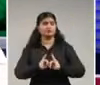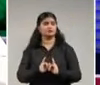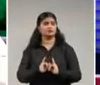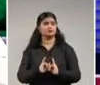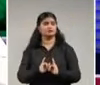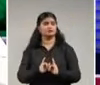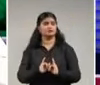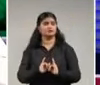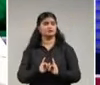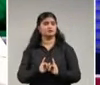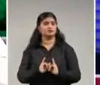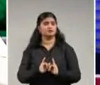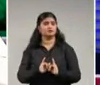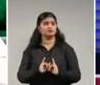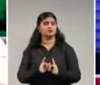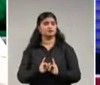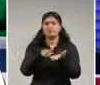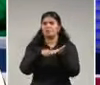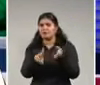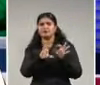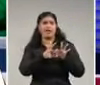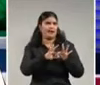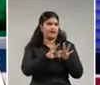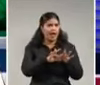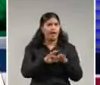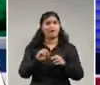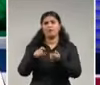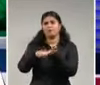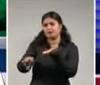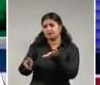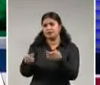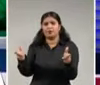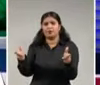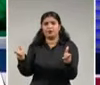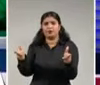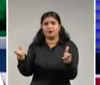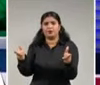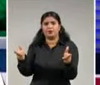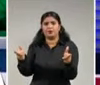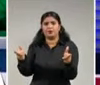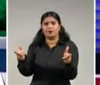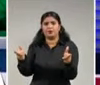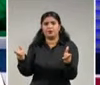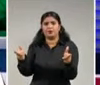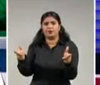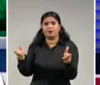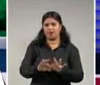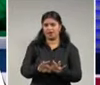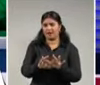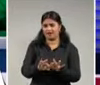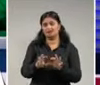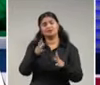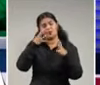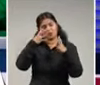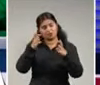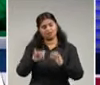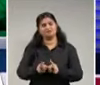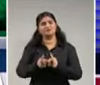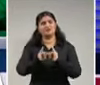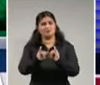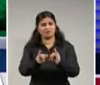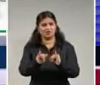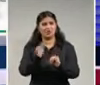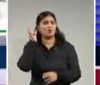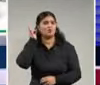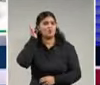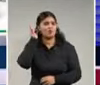qué provincia subía, qué municipio. Y creo que es importante este análisis que Gisela muy bien nos va a ayudar en